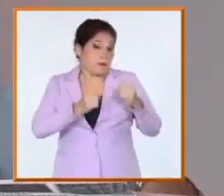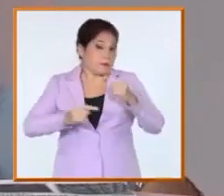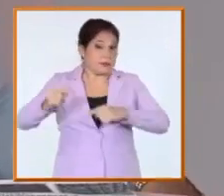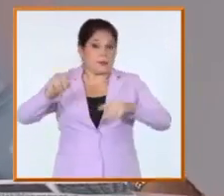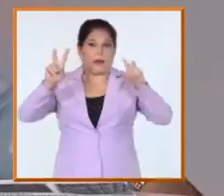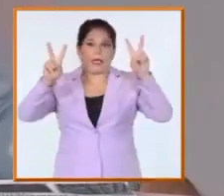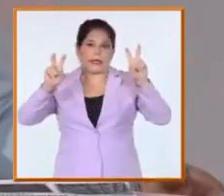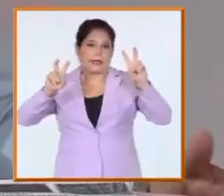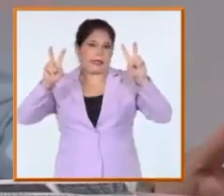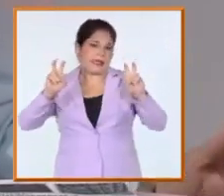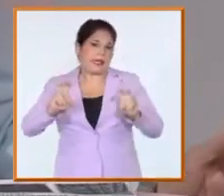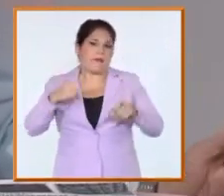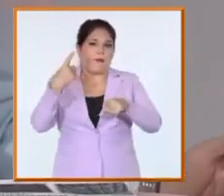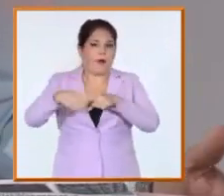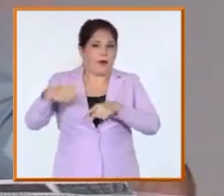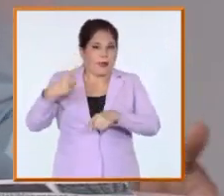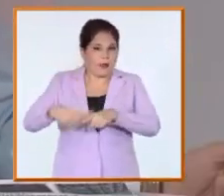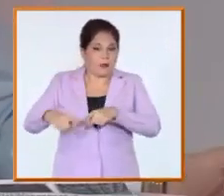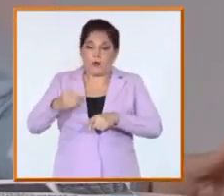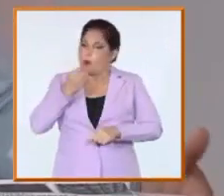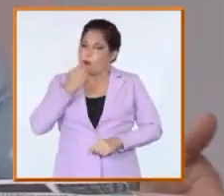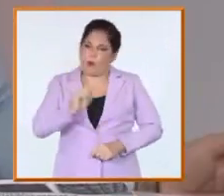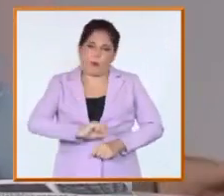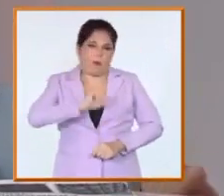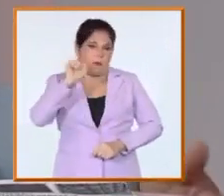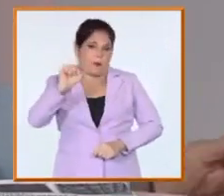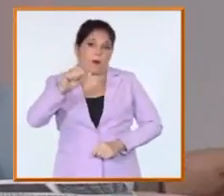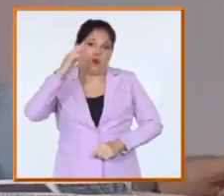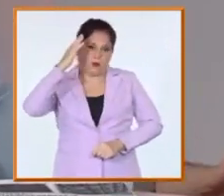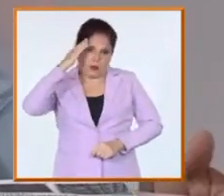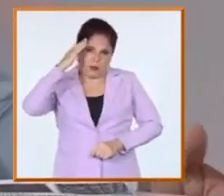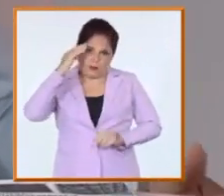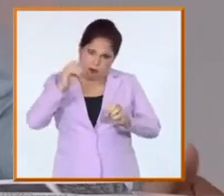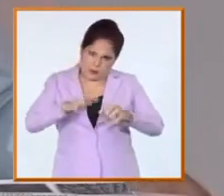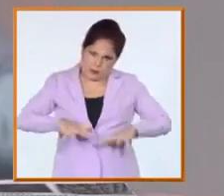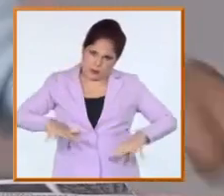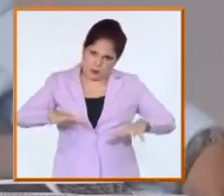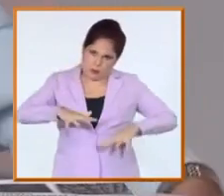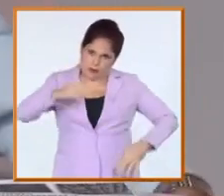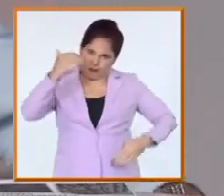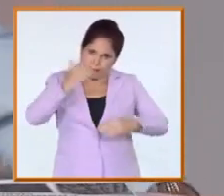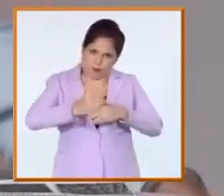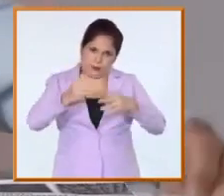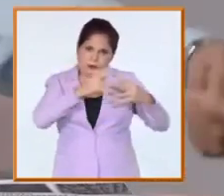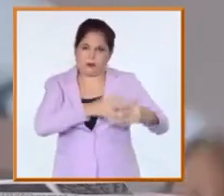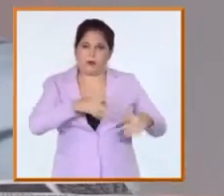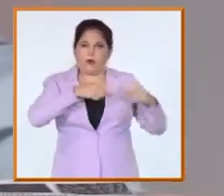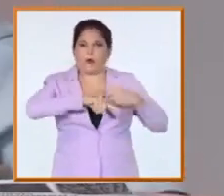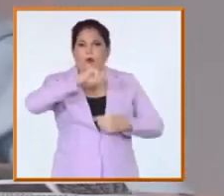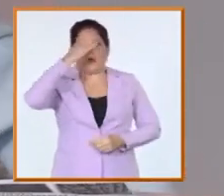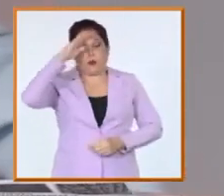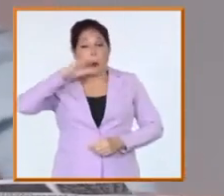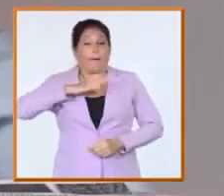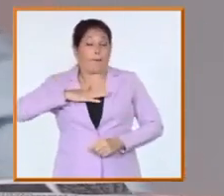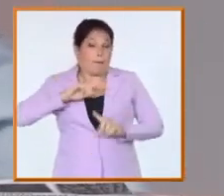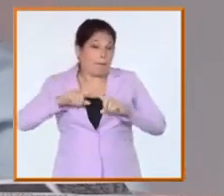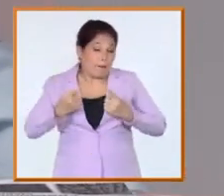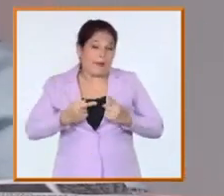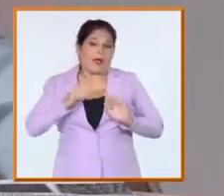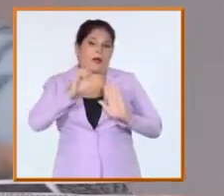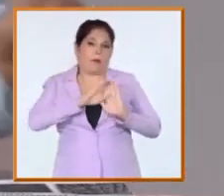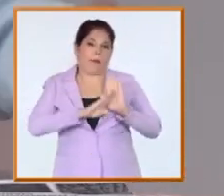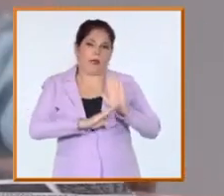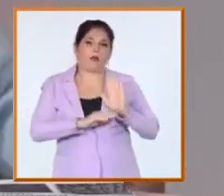los temas de recursos no se pudieron lograr por ustedes saben la situación de bloqueo pero sí trabajamos por esa metodología